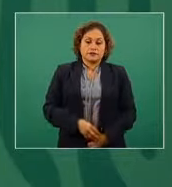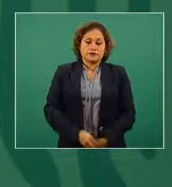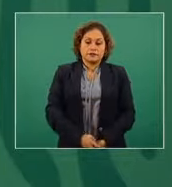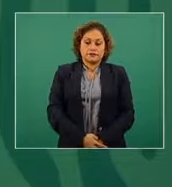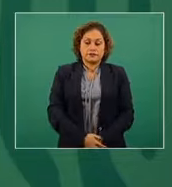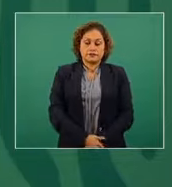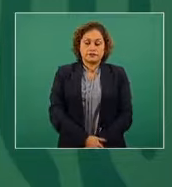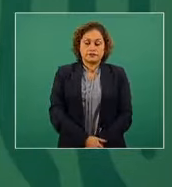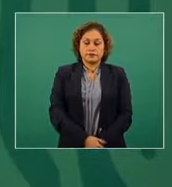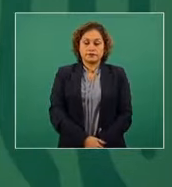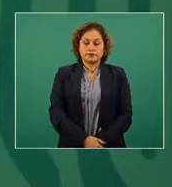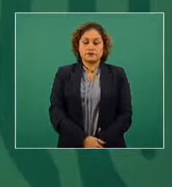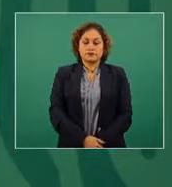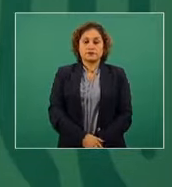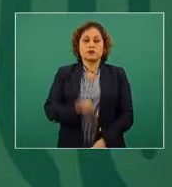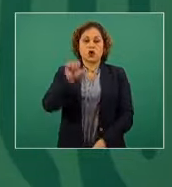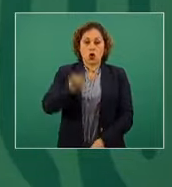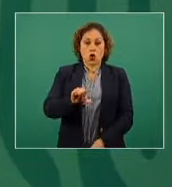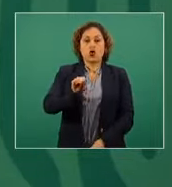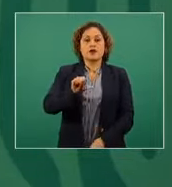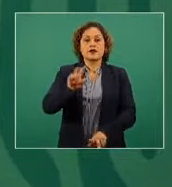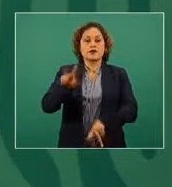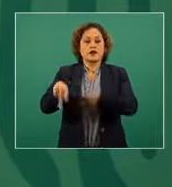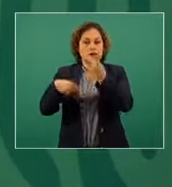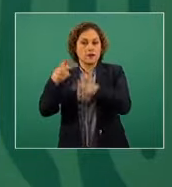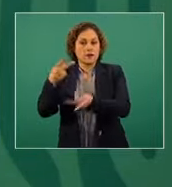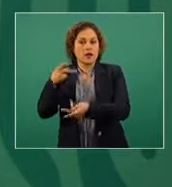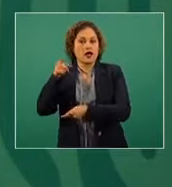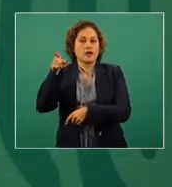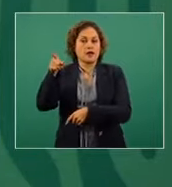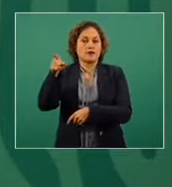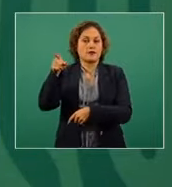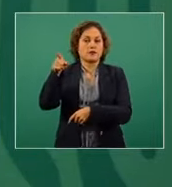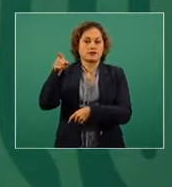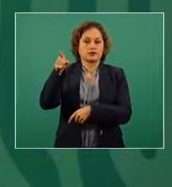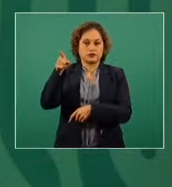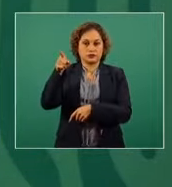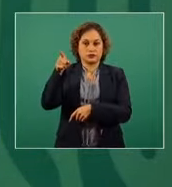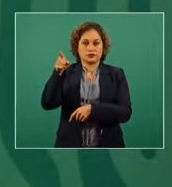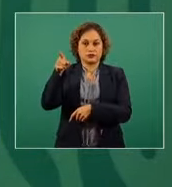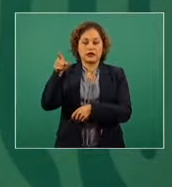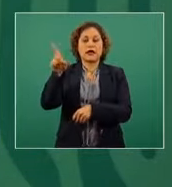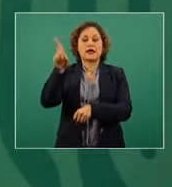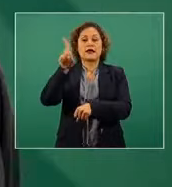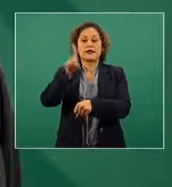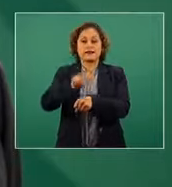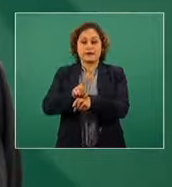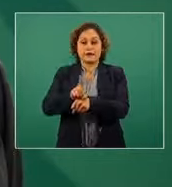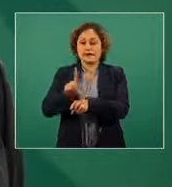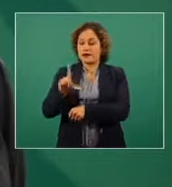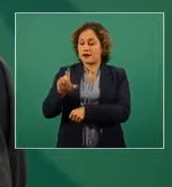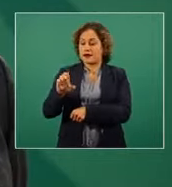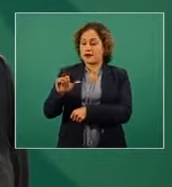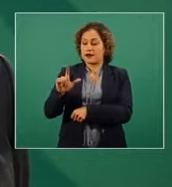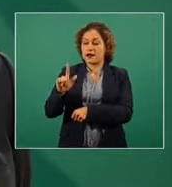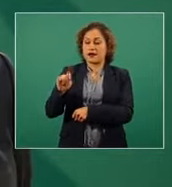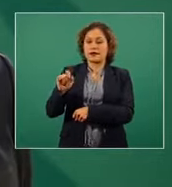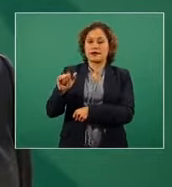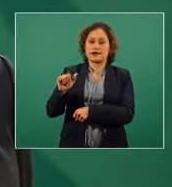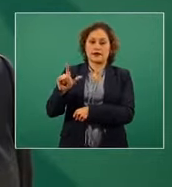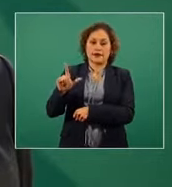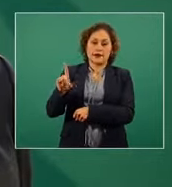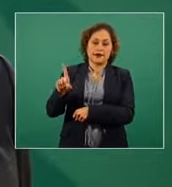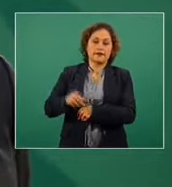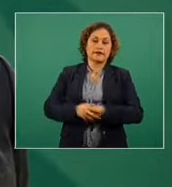a estar en la ceremonia del Día de la Lealtad. Es muy